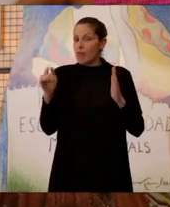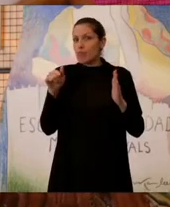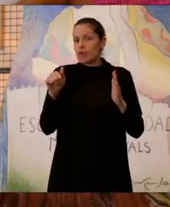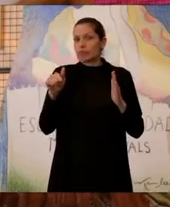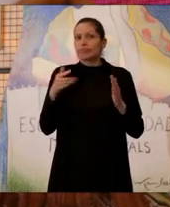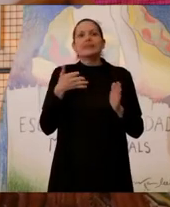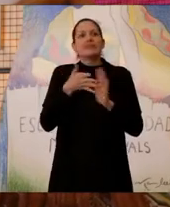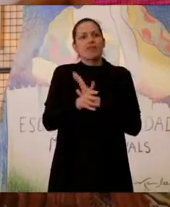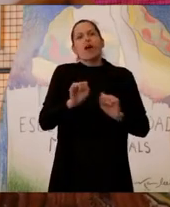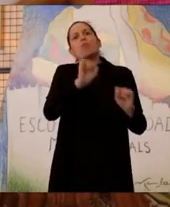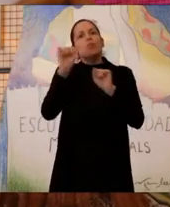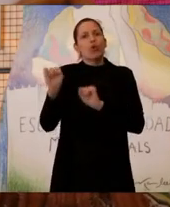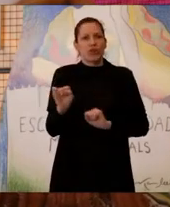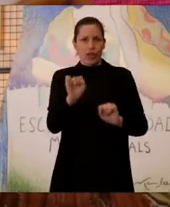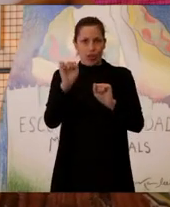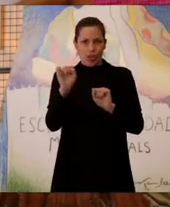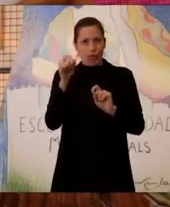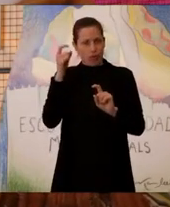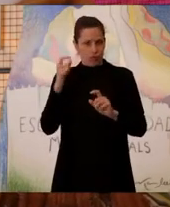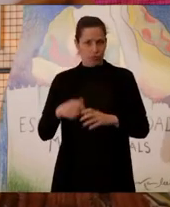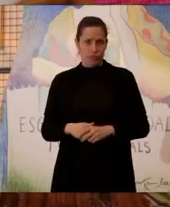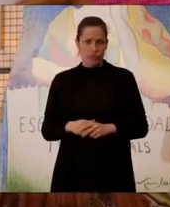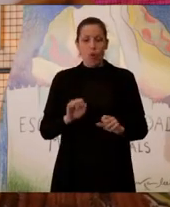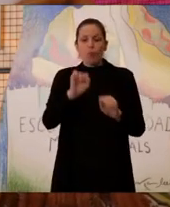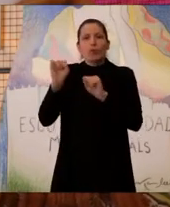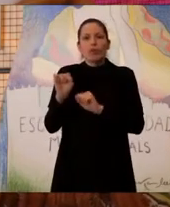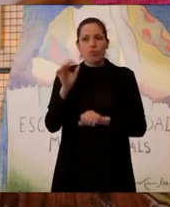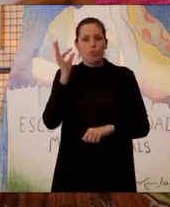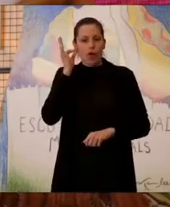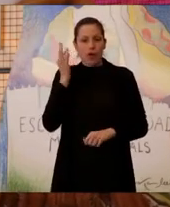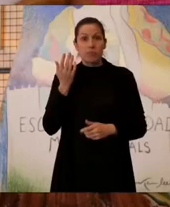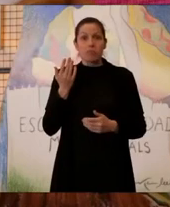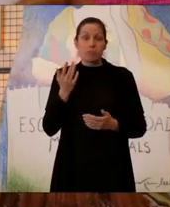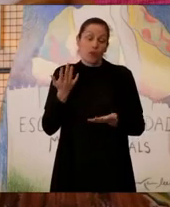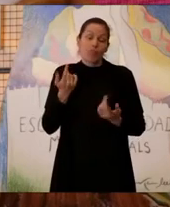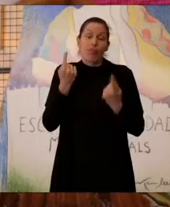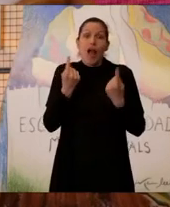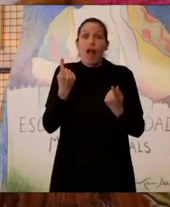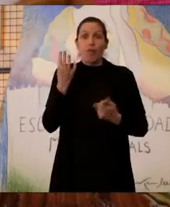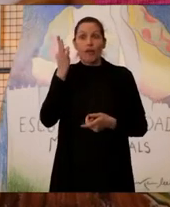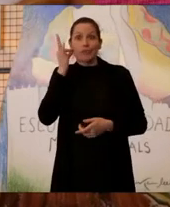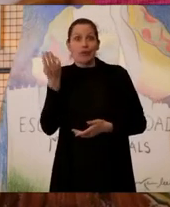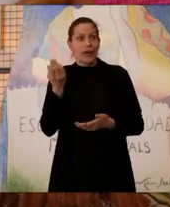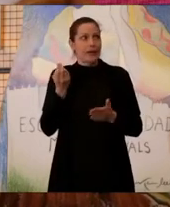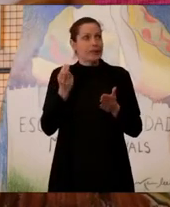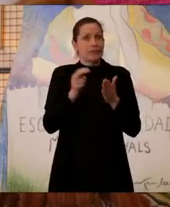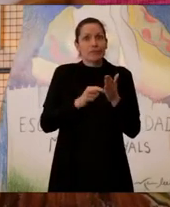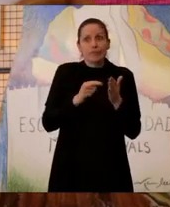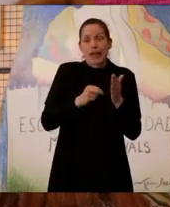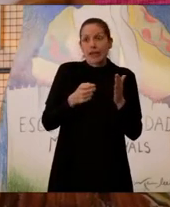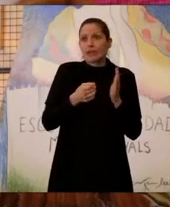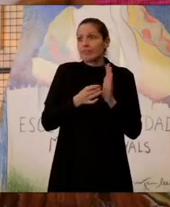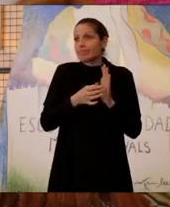pero en un cierto momento había mujeres en las cuencas mineras que decían es que si no yo no puedo trabajar en nada por lo tanto